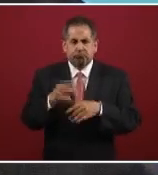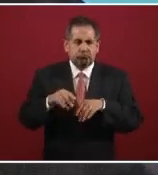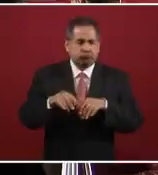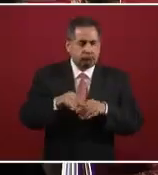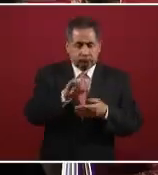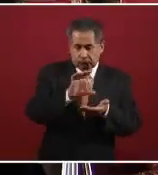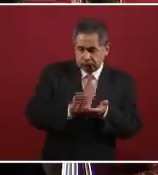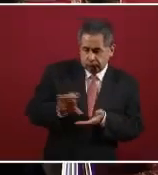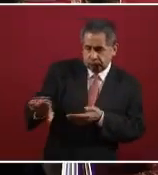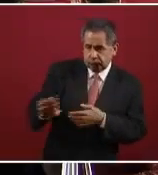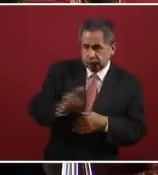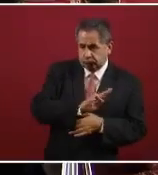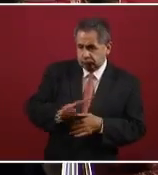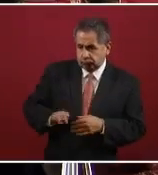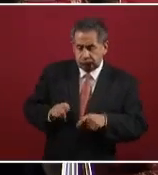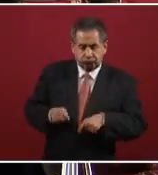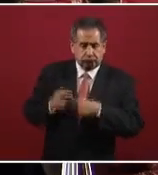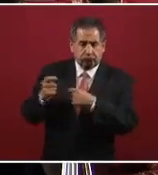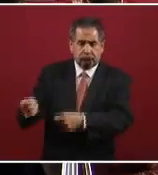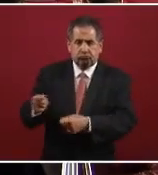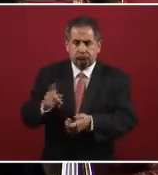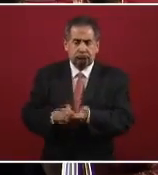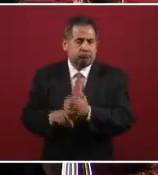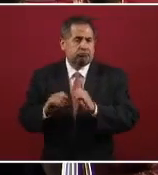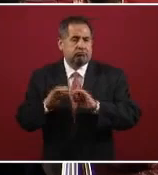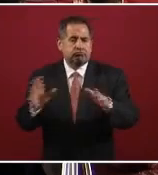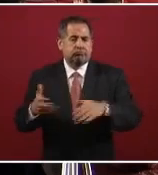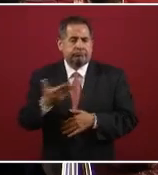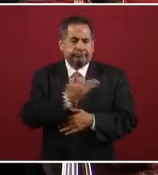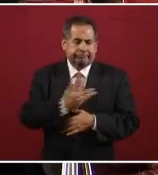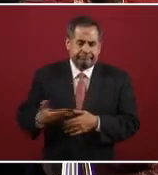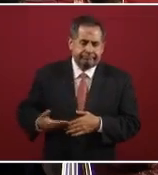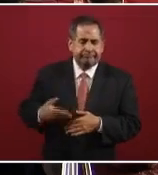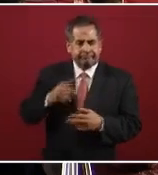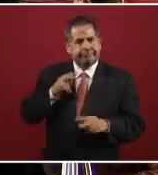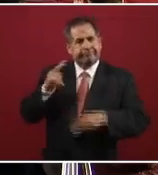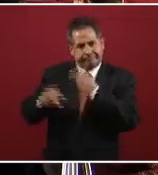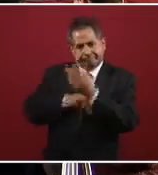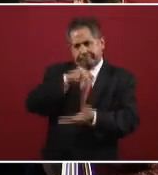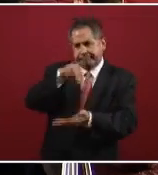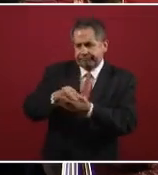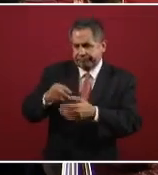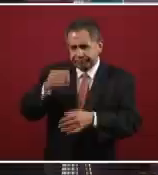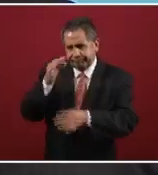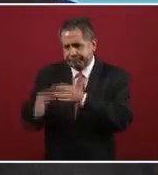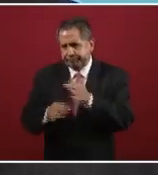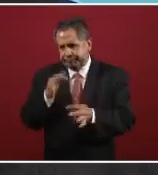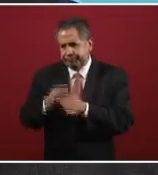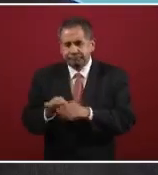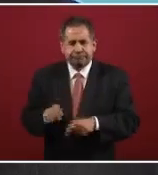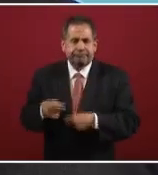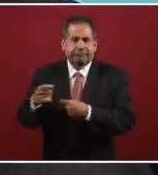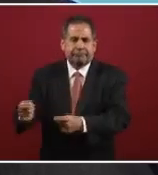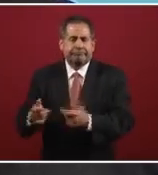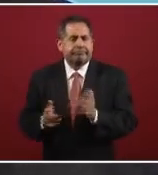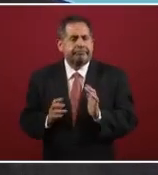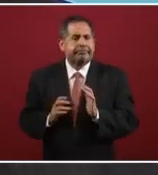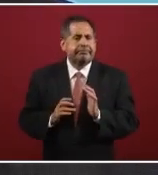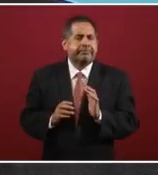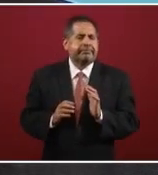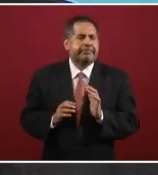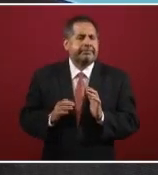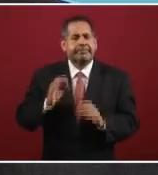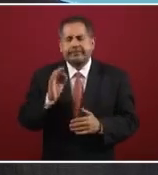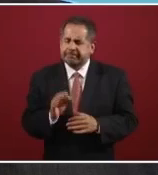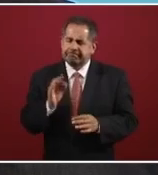municipio estos recursos obviamente señor presidente es quien preside esta ceremonia y cumpliendo su instrucción no es muy puntual es